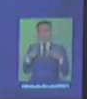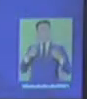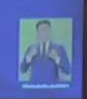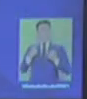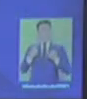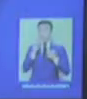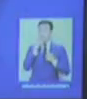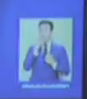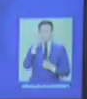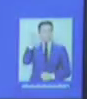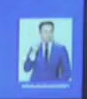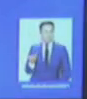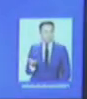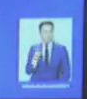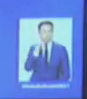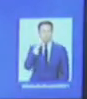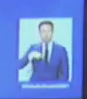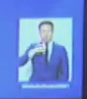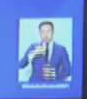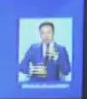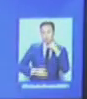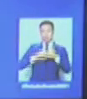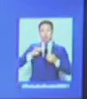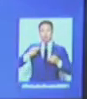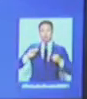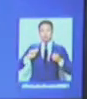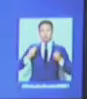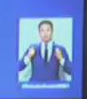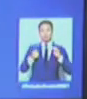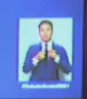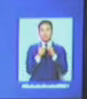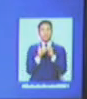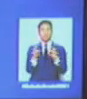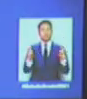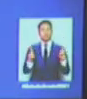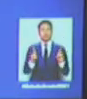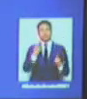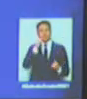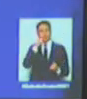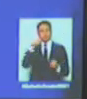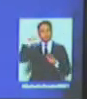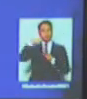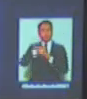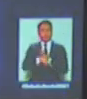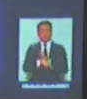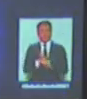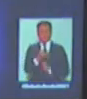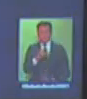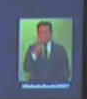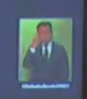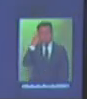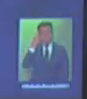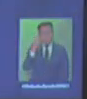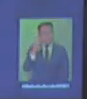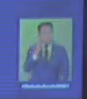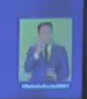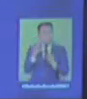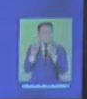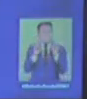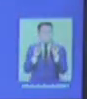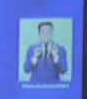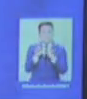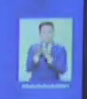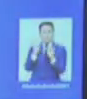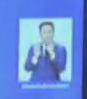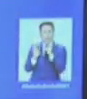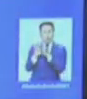las 8 de la noche, se desarrolló el último debate de cara a las elecciones presidenciales, parlamentarias y de